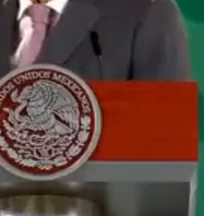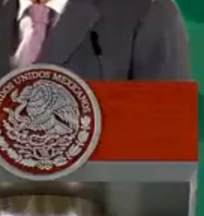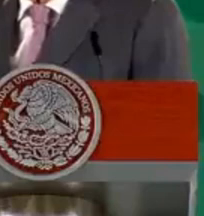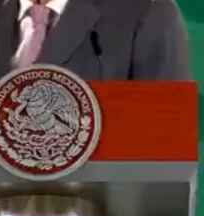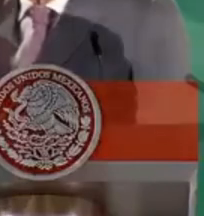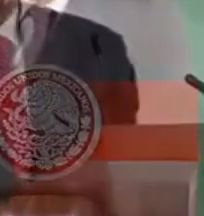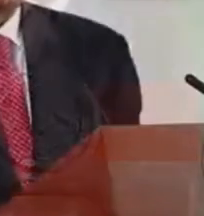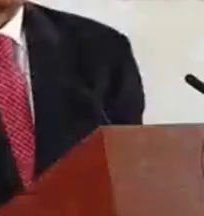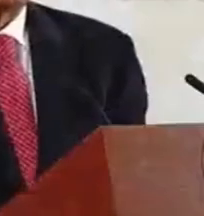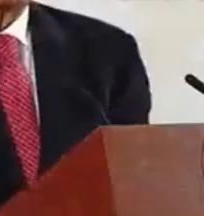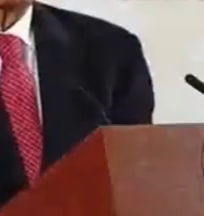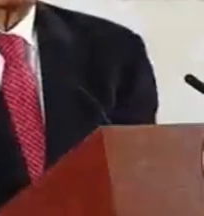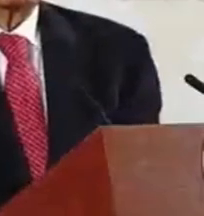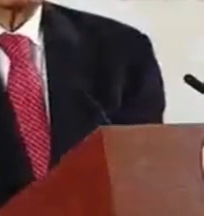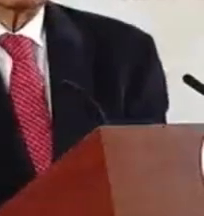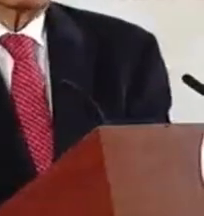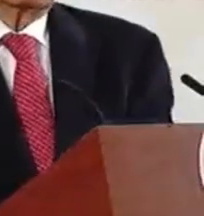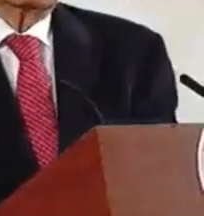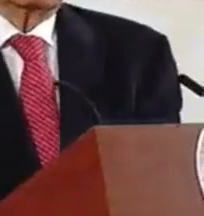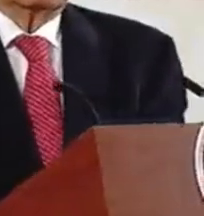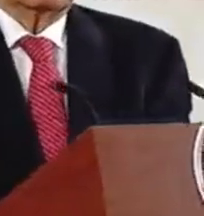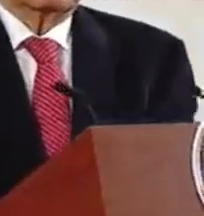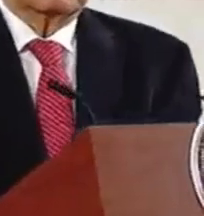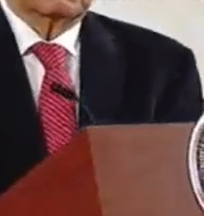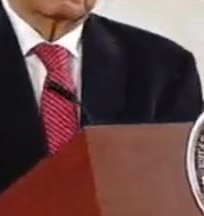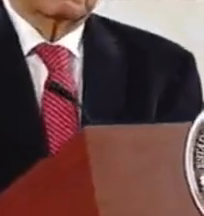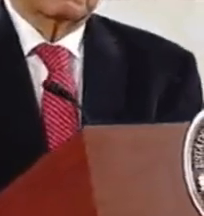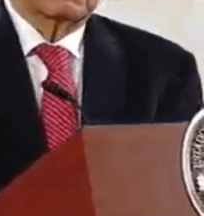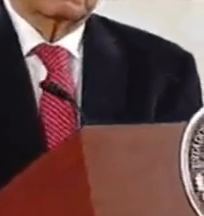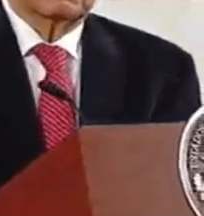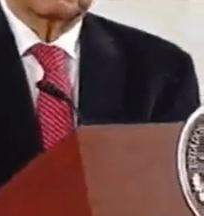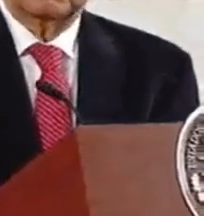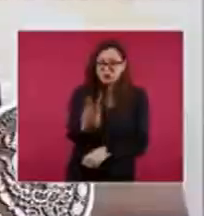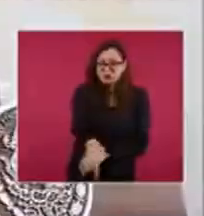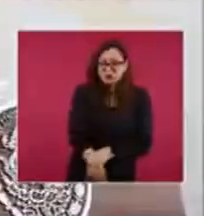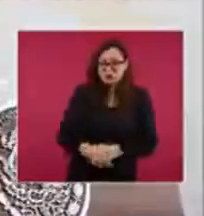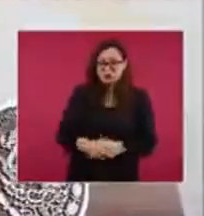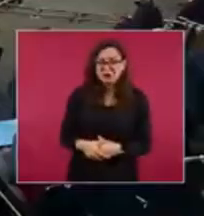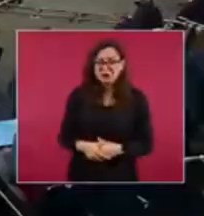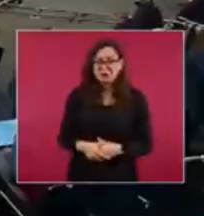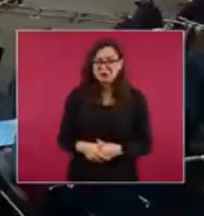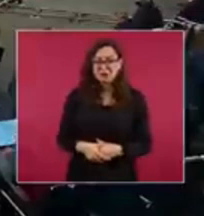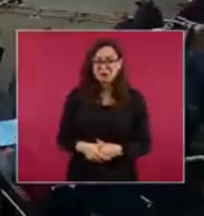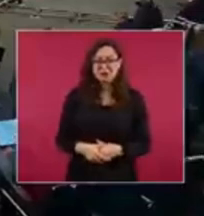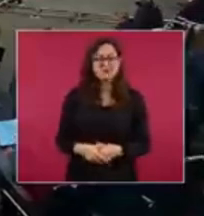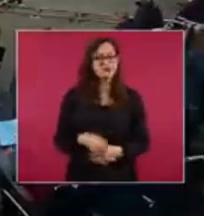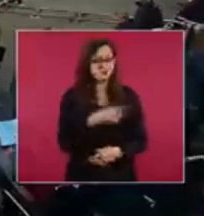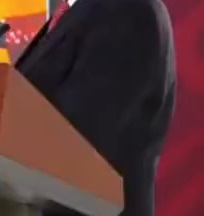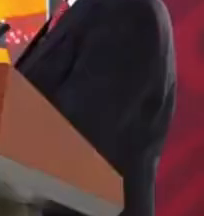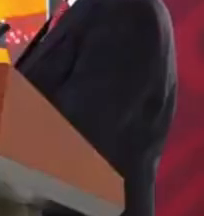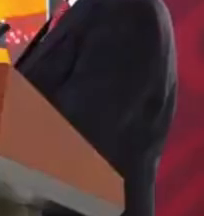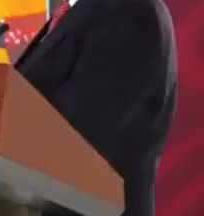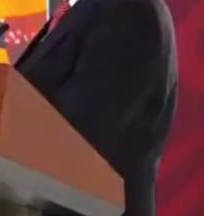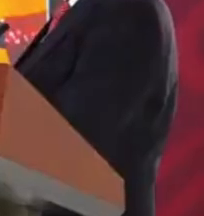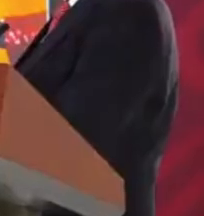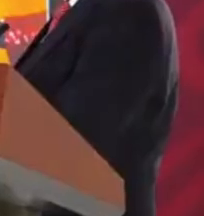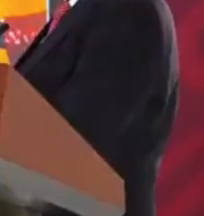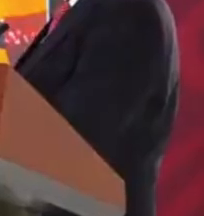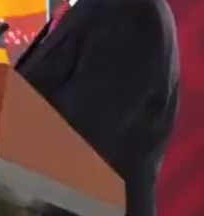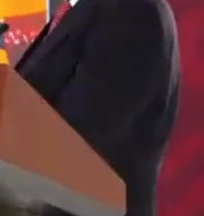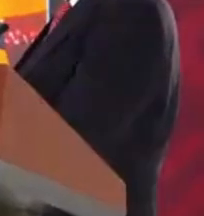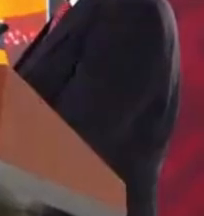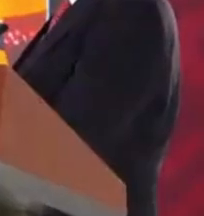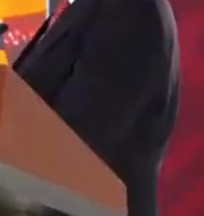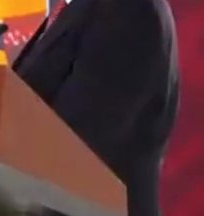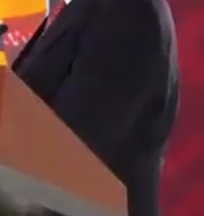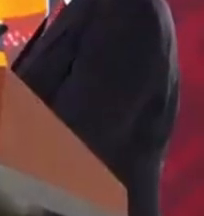niega segundo nos repite el chiste de siempre porque no pones El Chico Che y tercero también